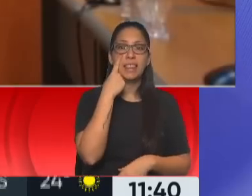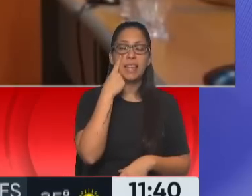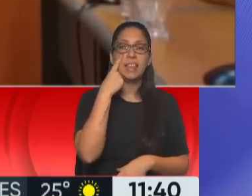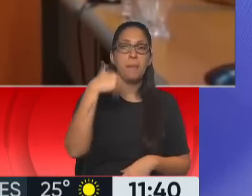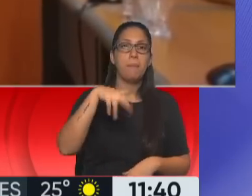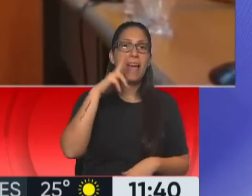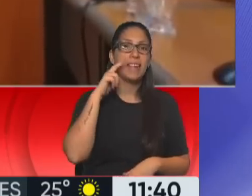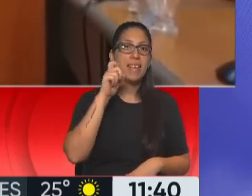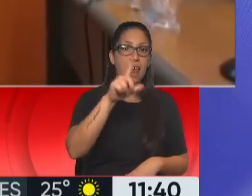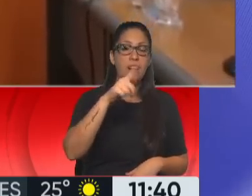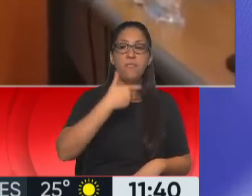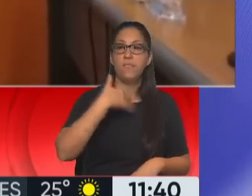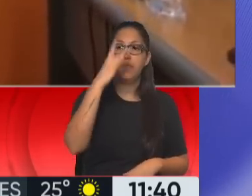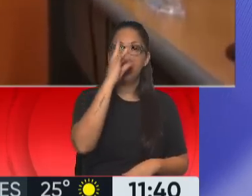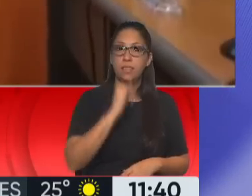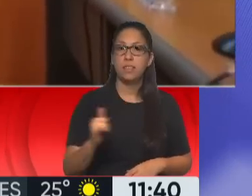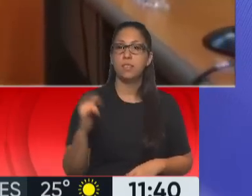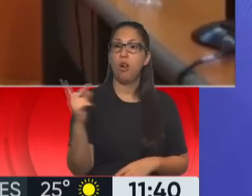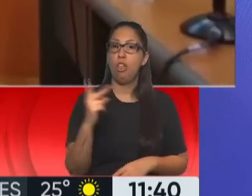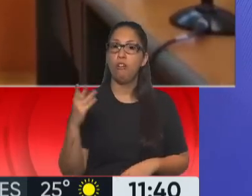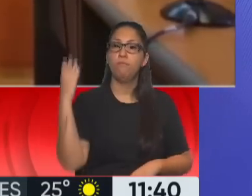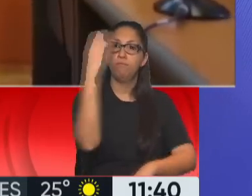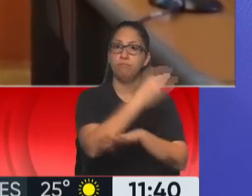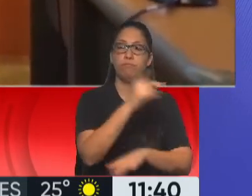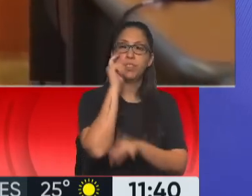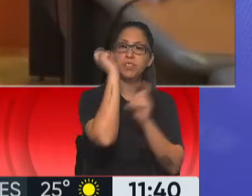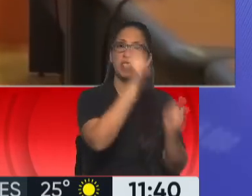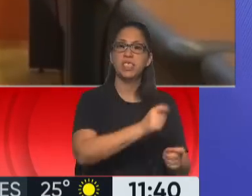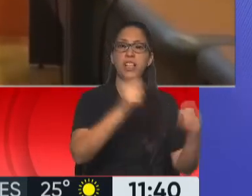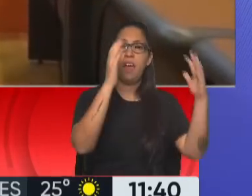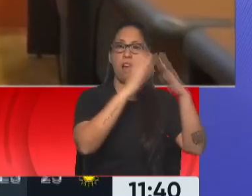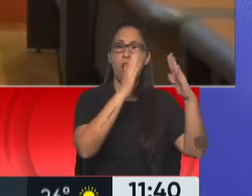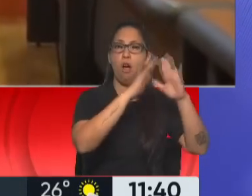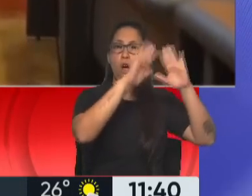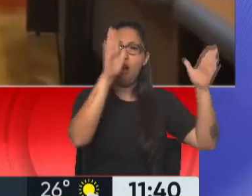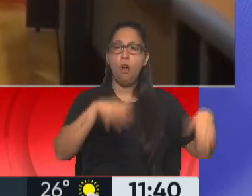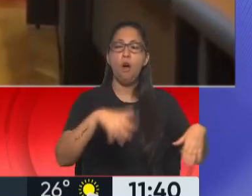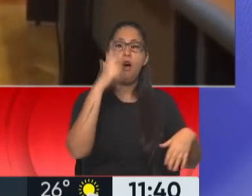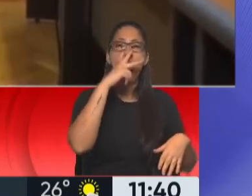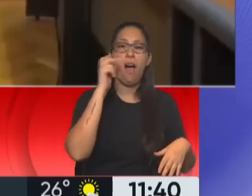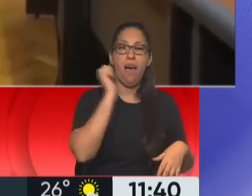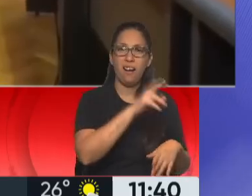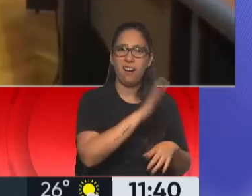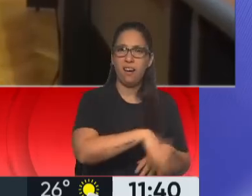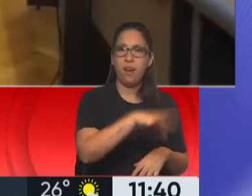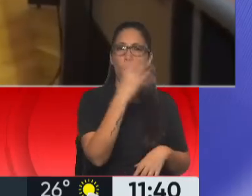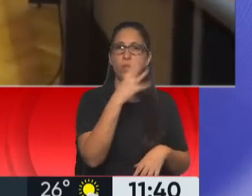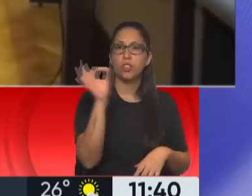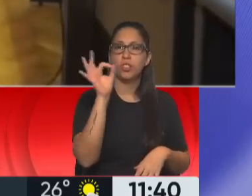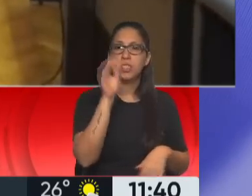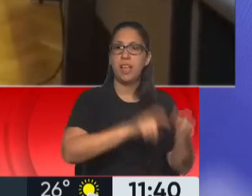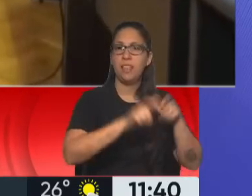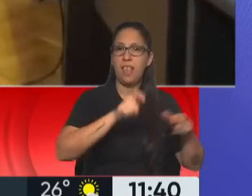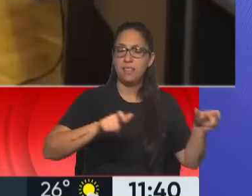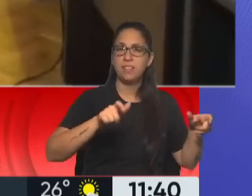Mariel Fernández, porque fueron a visitar un hogar municipal, el Polaquito, con 400 promotoras de género.